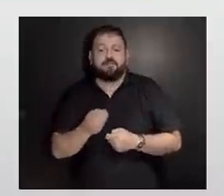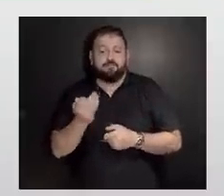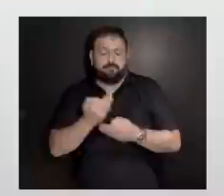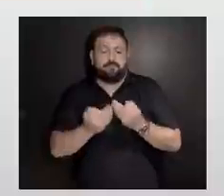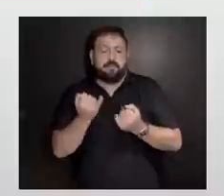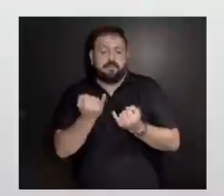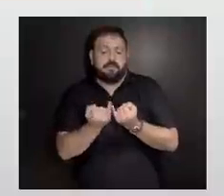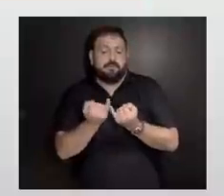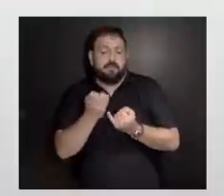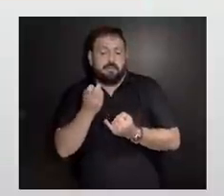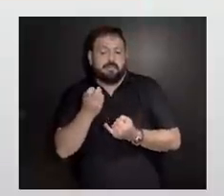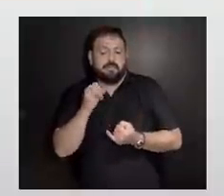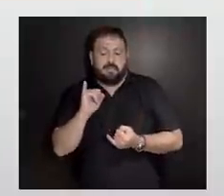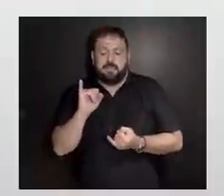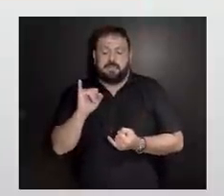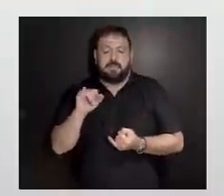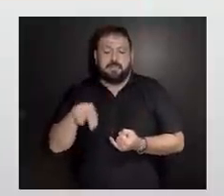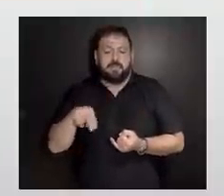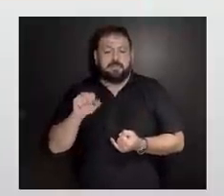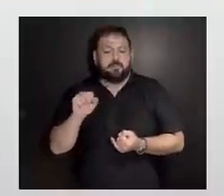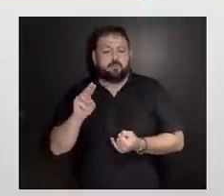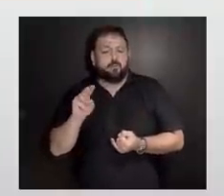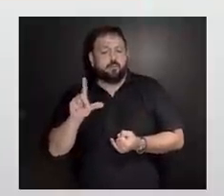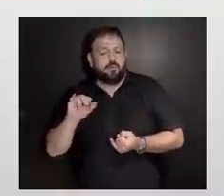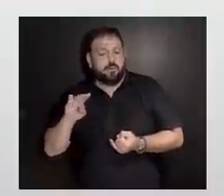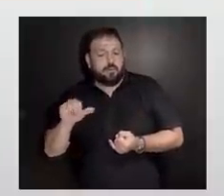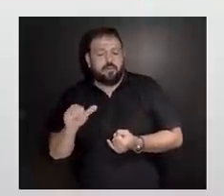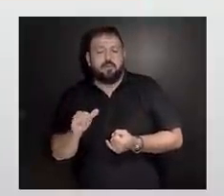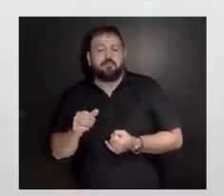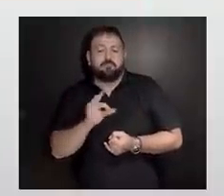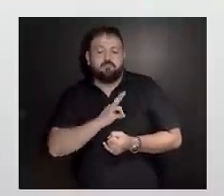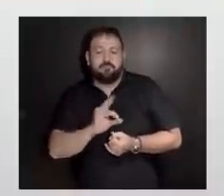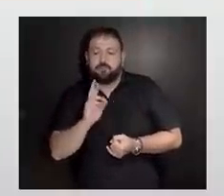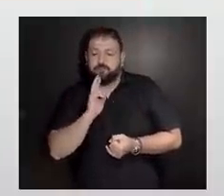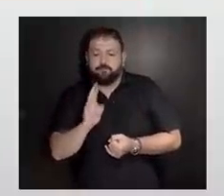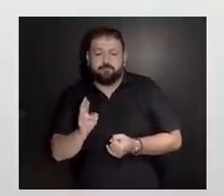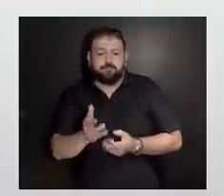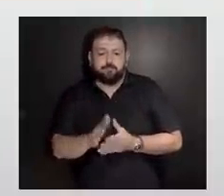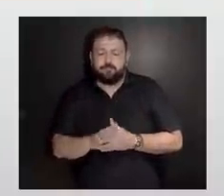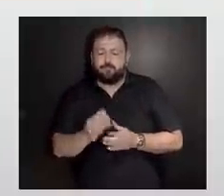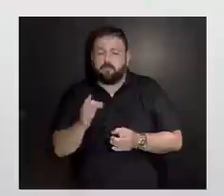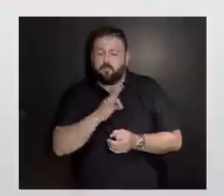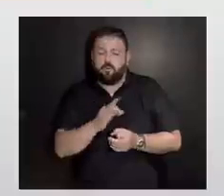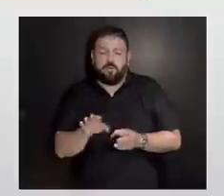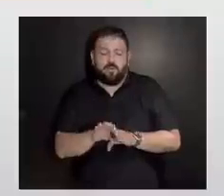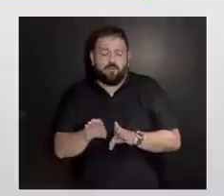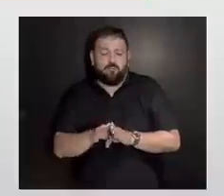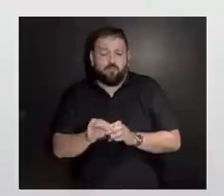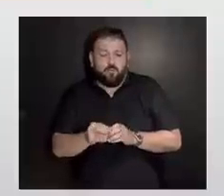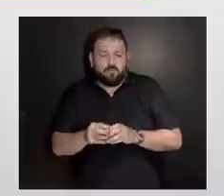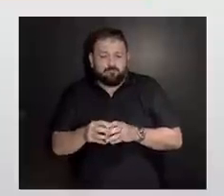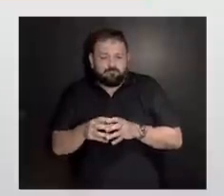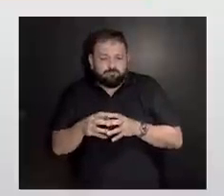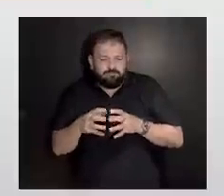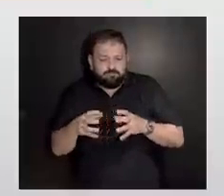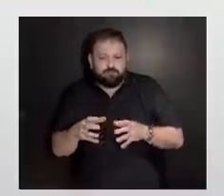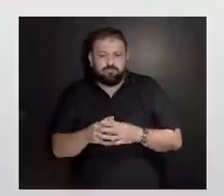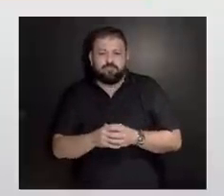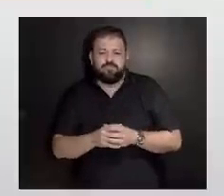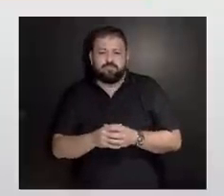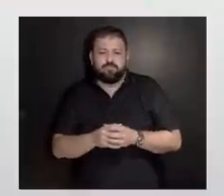esta insulina. Esta resistencia a la insulina responde a un estadio de inflamación crónica, lo conocemos